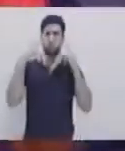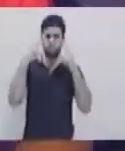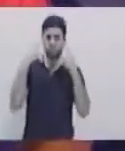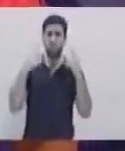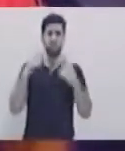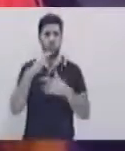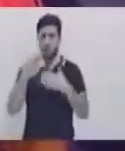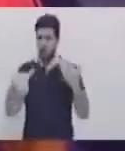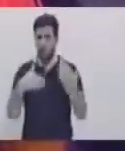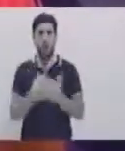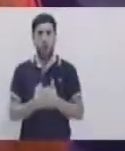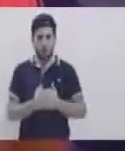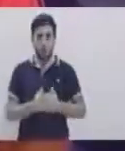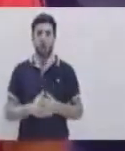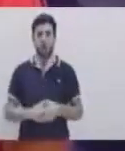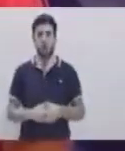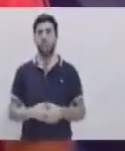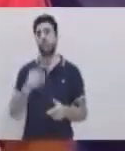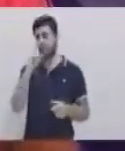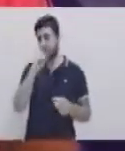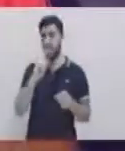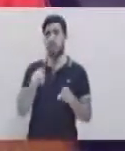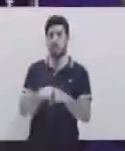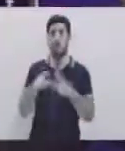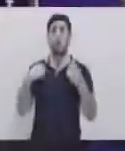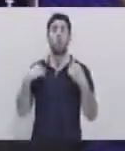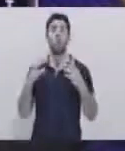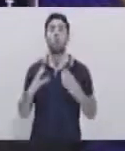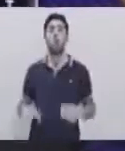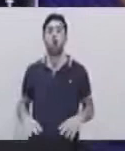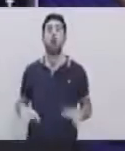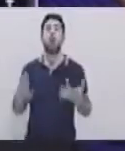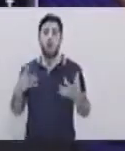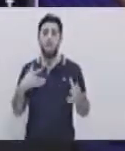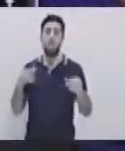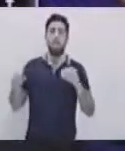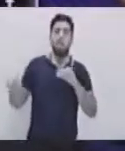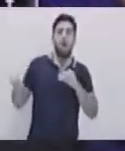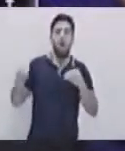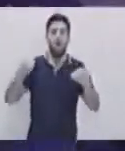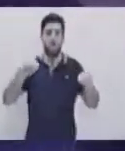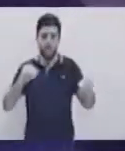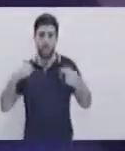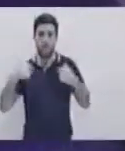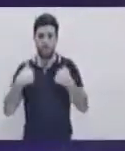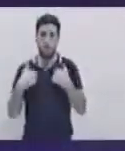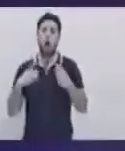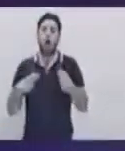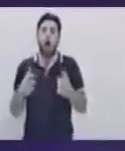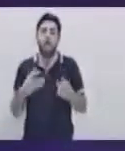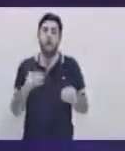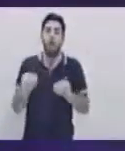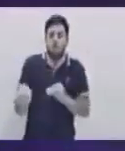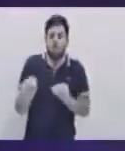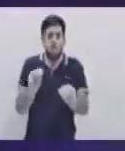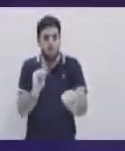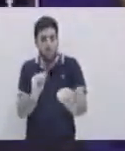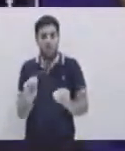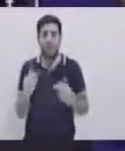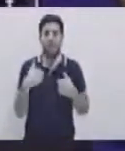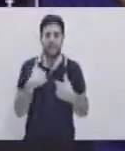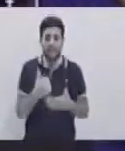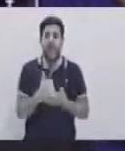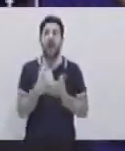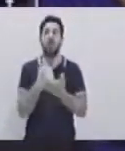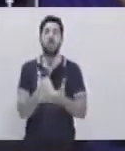los movimientos de nuestro cuerpo. A esto le llamamos movimiento corporal. El movimiento corporal nos